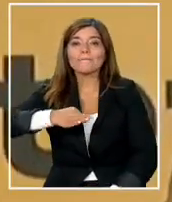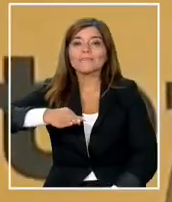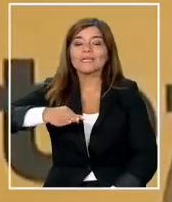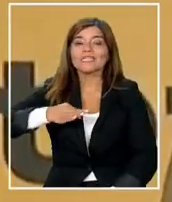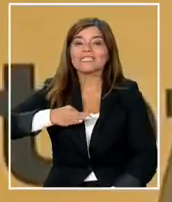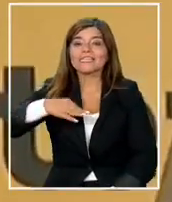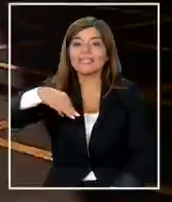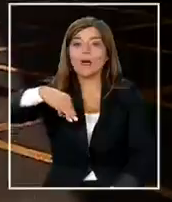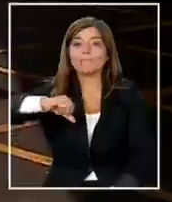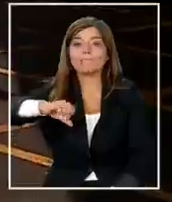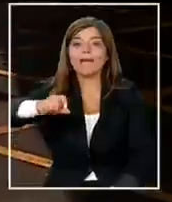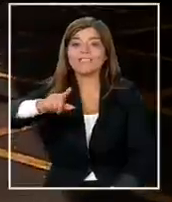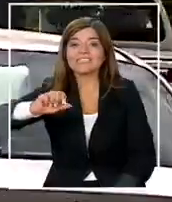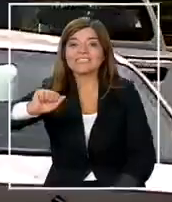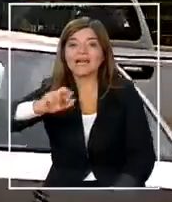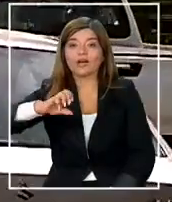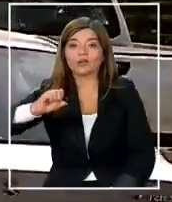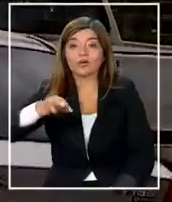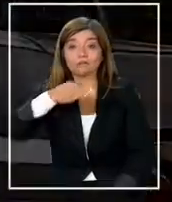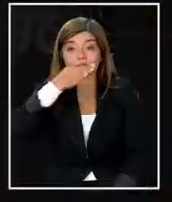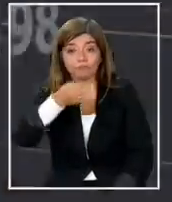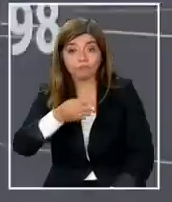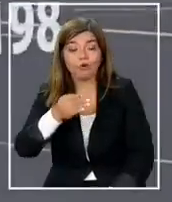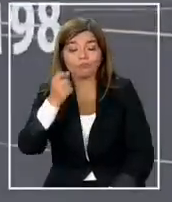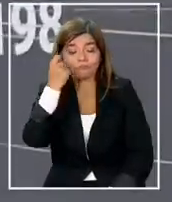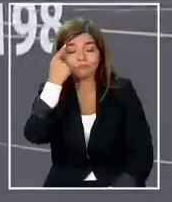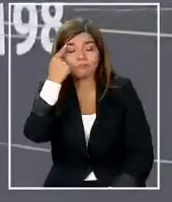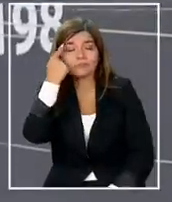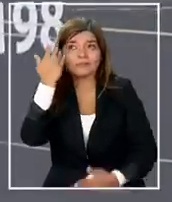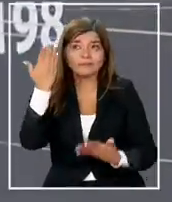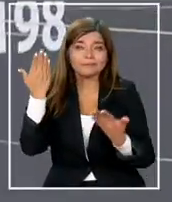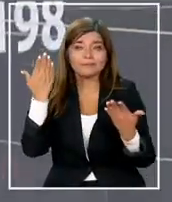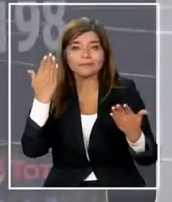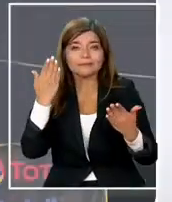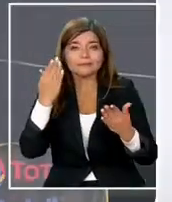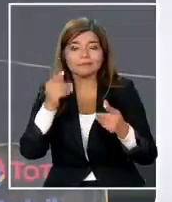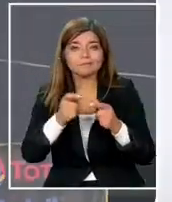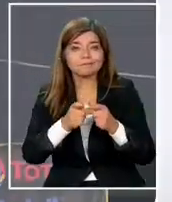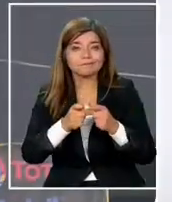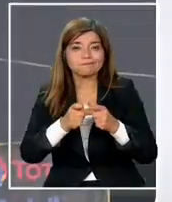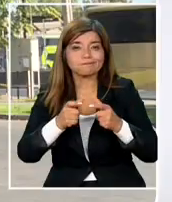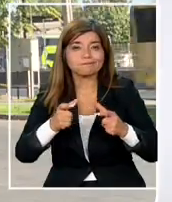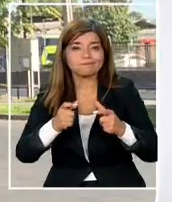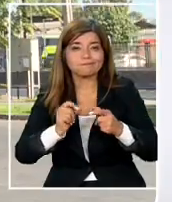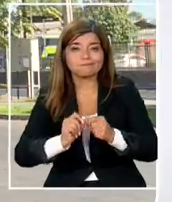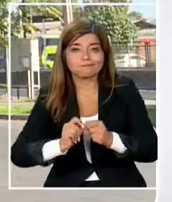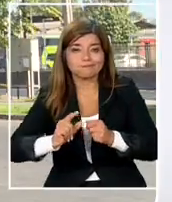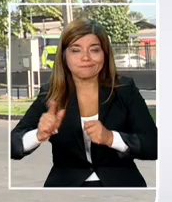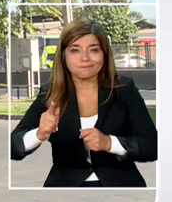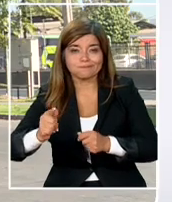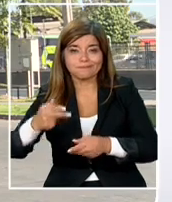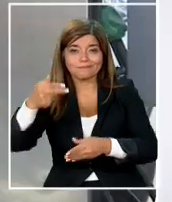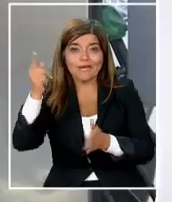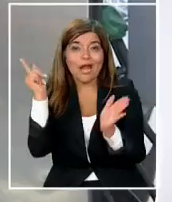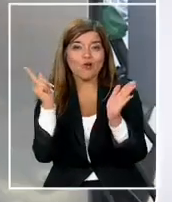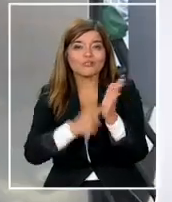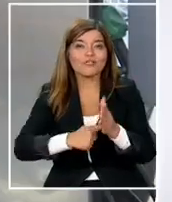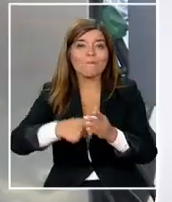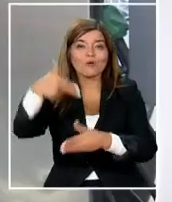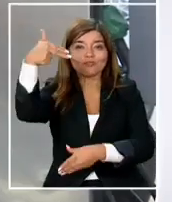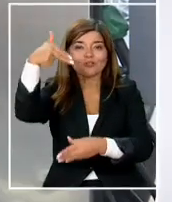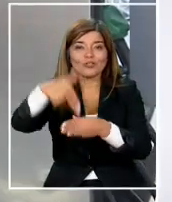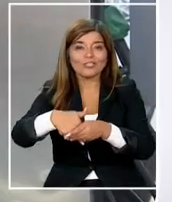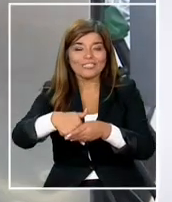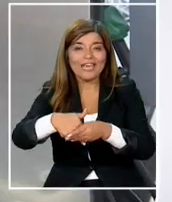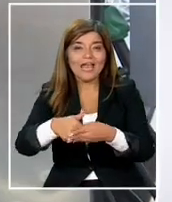Rojas, aseguró que sigue en pie la idea de subir el actual impuesto específico a los combustibles como parte del paquete de impuestos correctivos